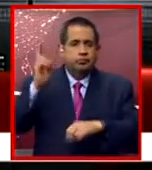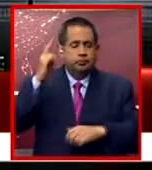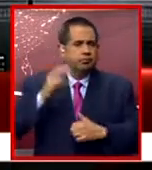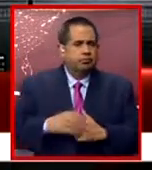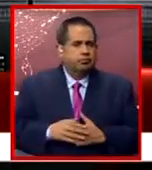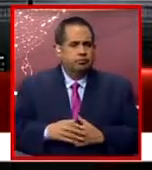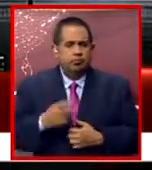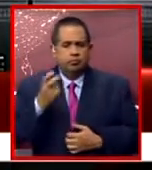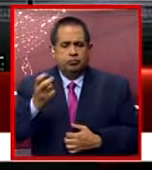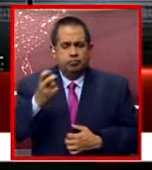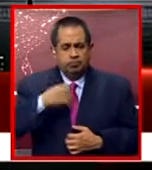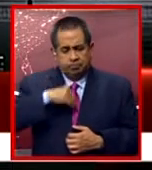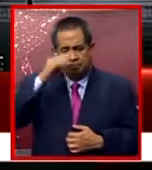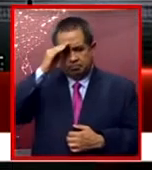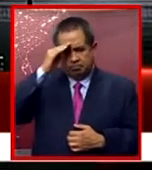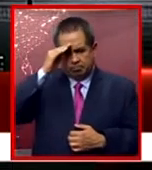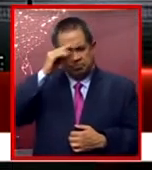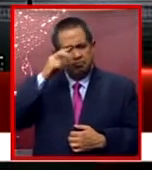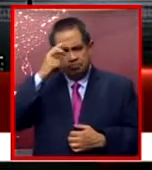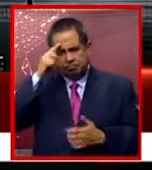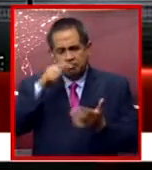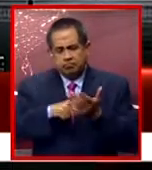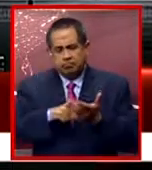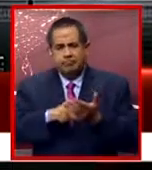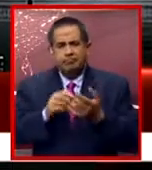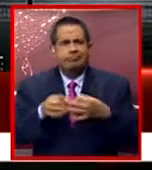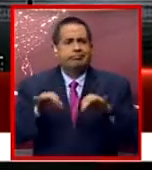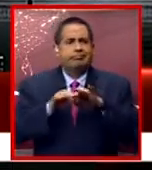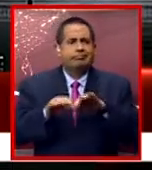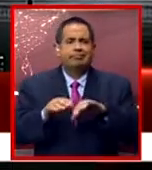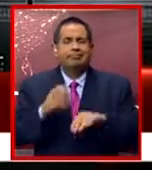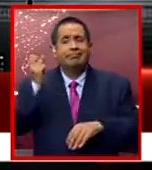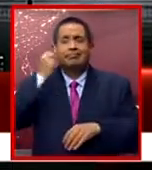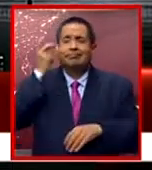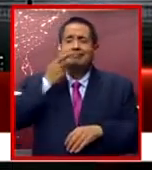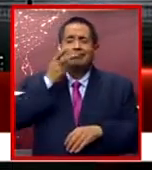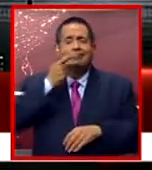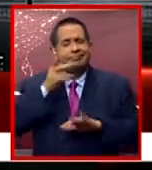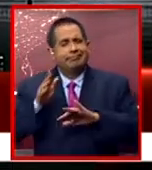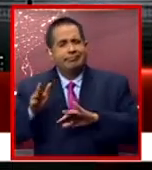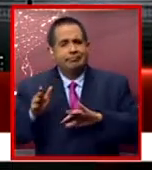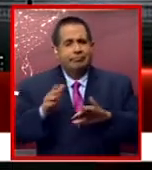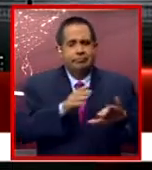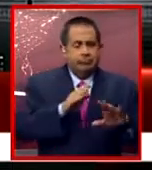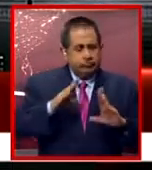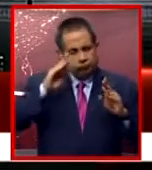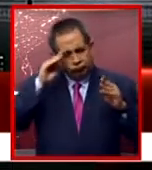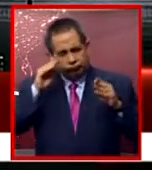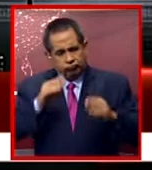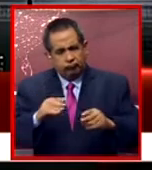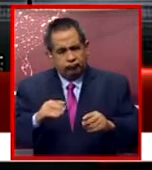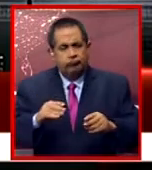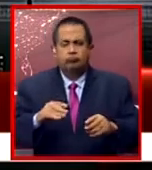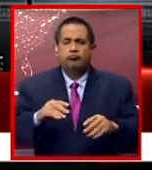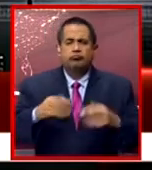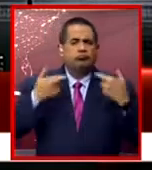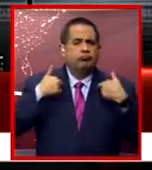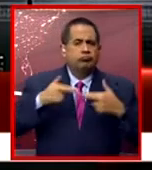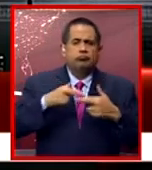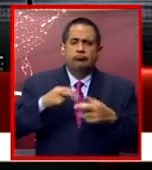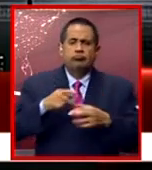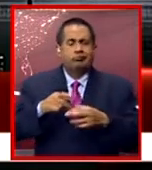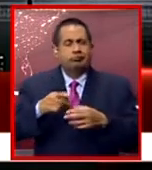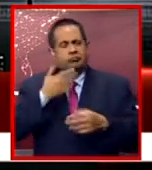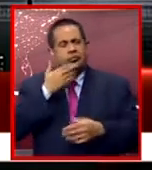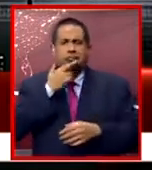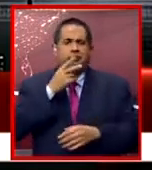tema valdría la pena que dejemos de lado ese discurso que habla de que la evaluación de los docentes es una política punitiva.